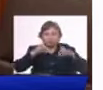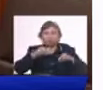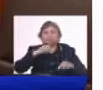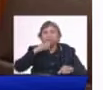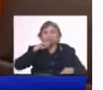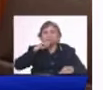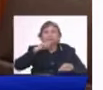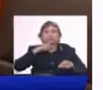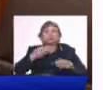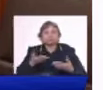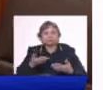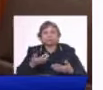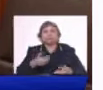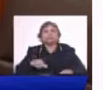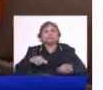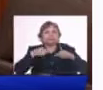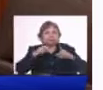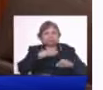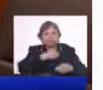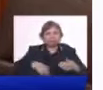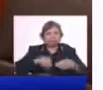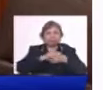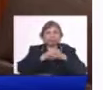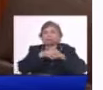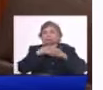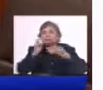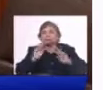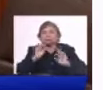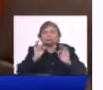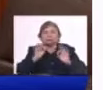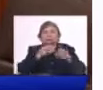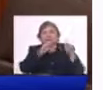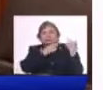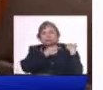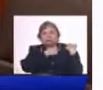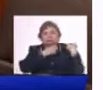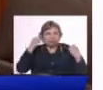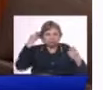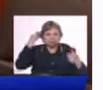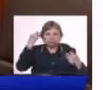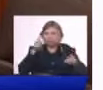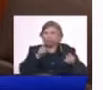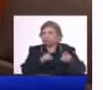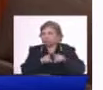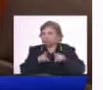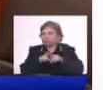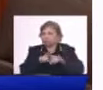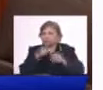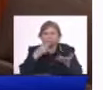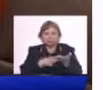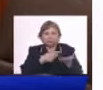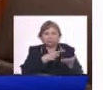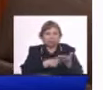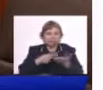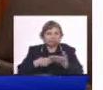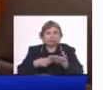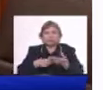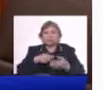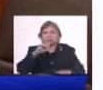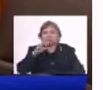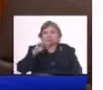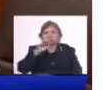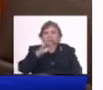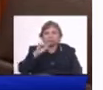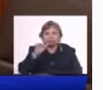señora Dina Boluarte permita seguir lavándose y no asumiendo su responsabilidad política. Y exijo de la misma manera poner en debate las distintas mociones